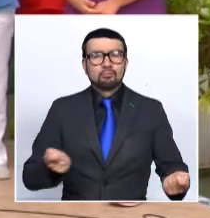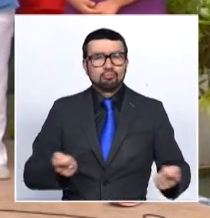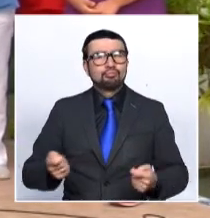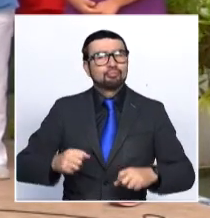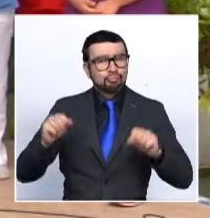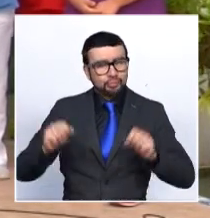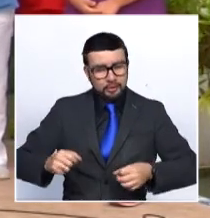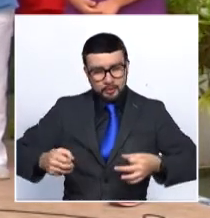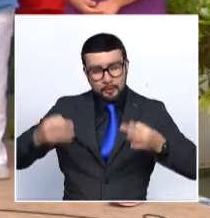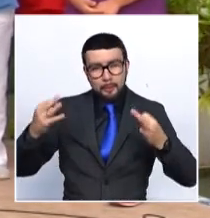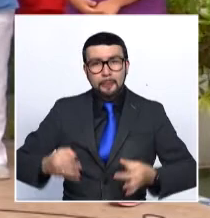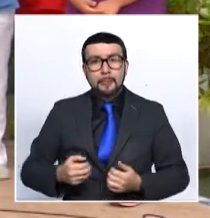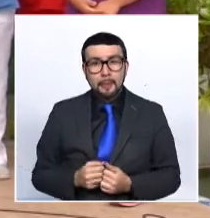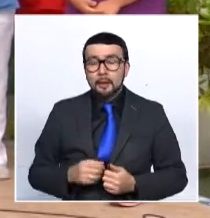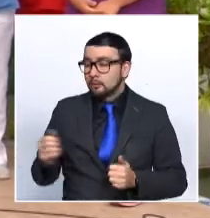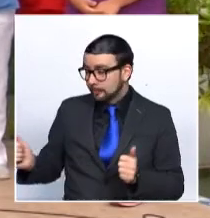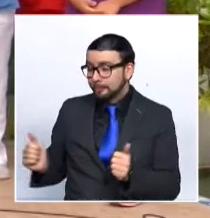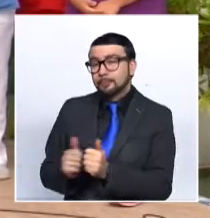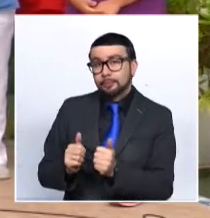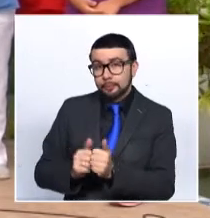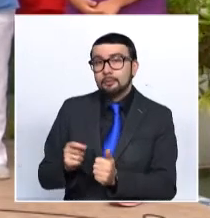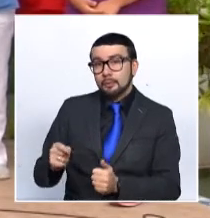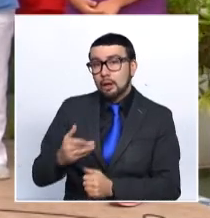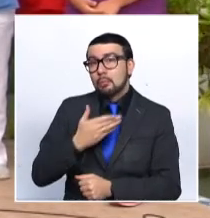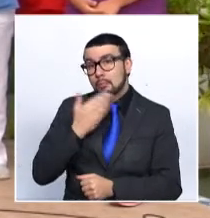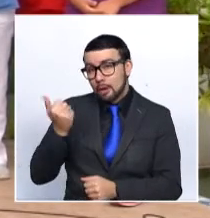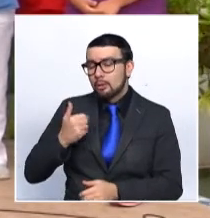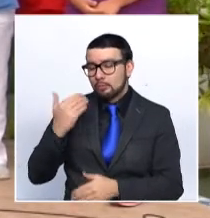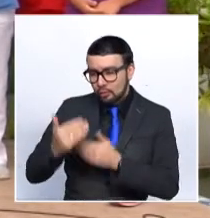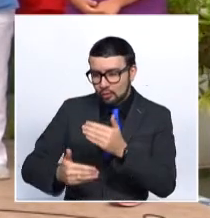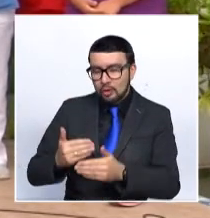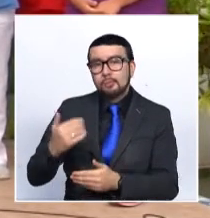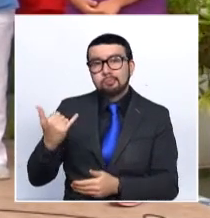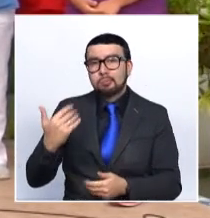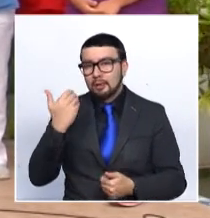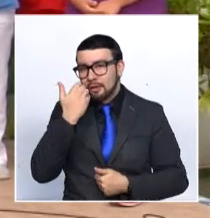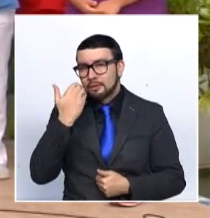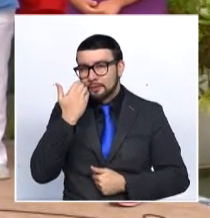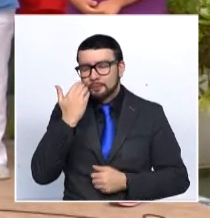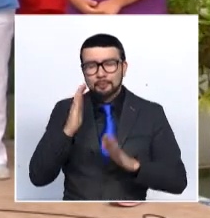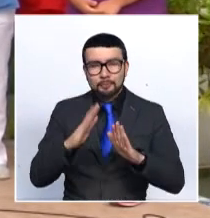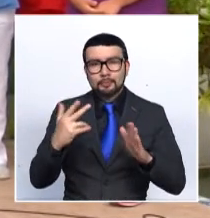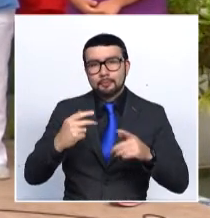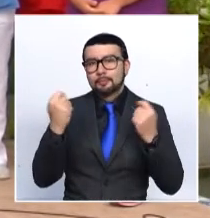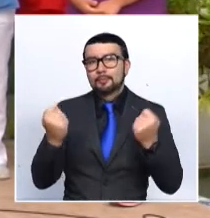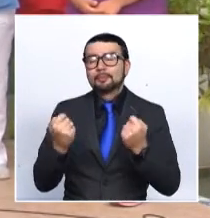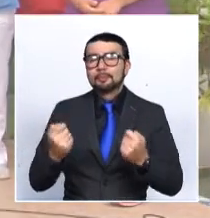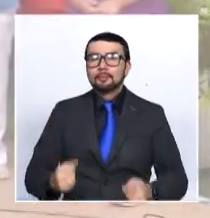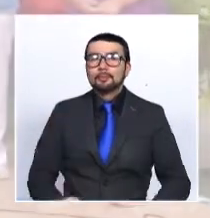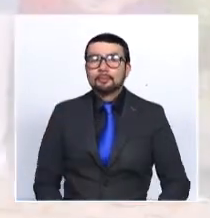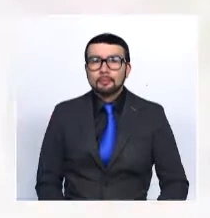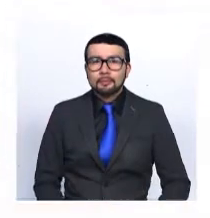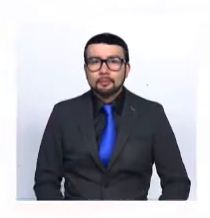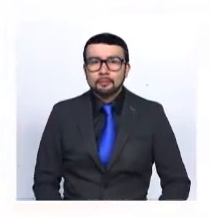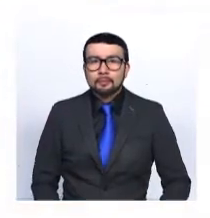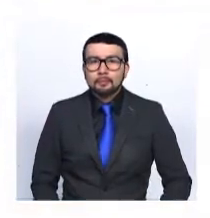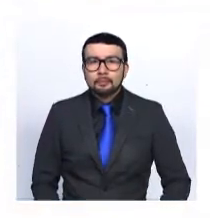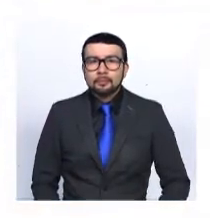definitivamente tengan un acompañamiento mejor en el proceso de la enfermedad. Vamos a este corte comerciales.